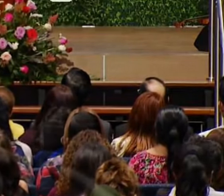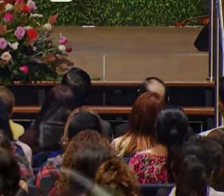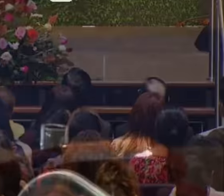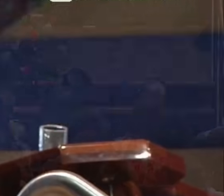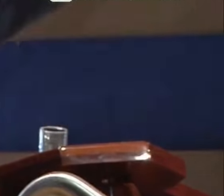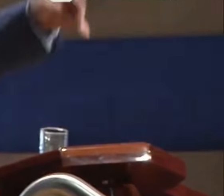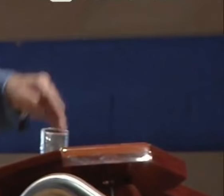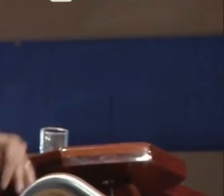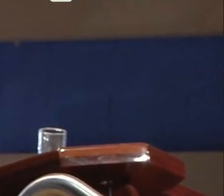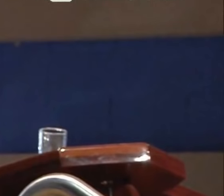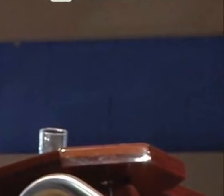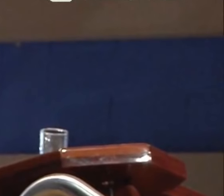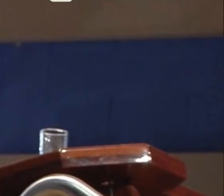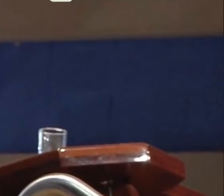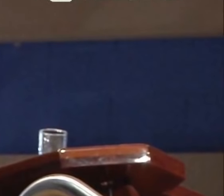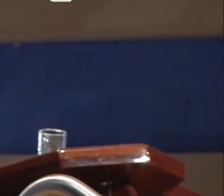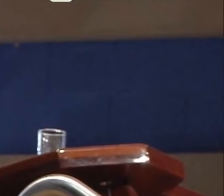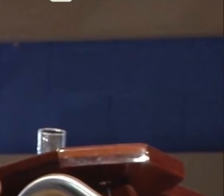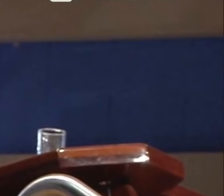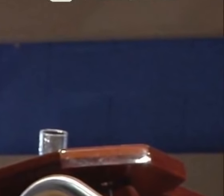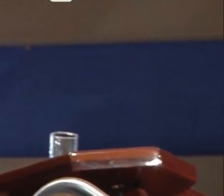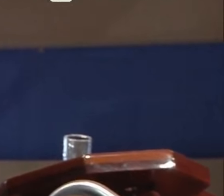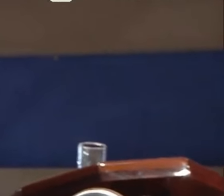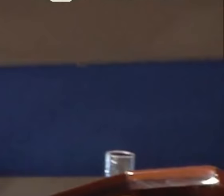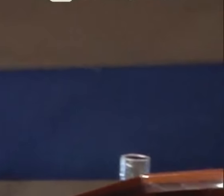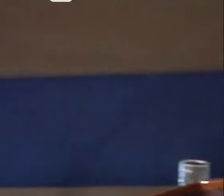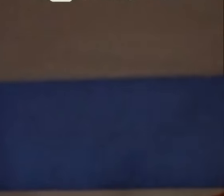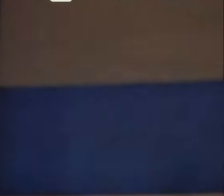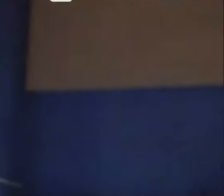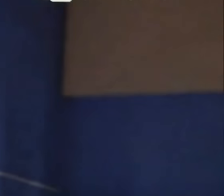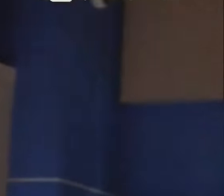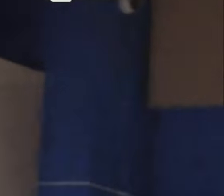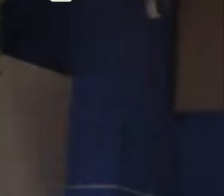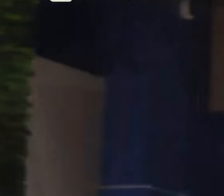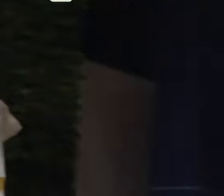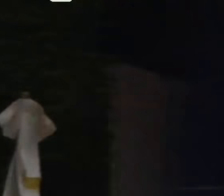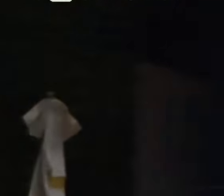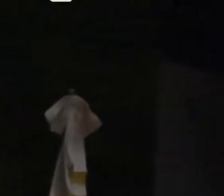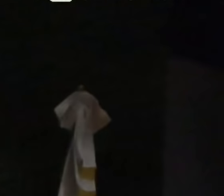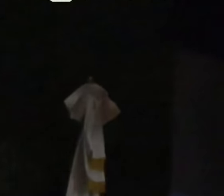Tú te transformaste. Entonces, cuando uno se transforma,